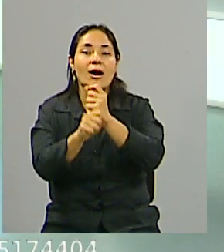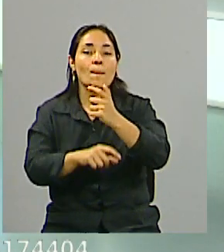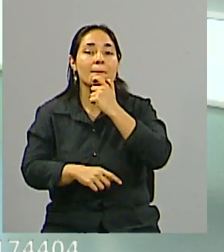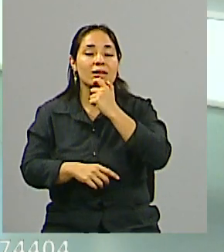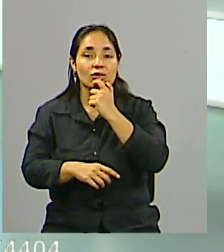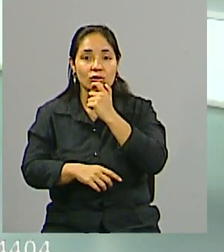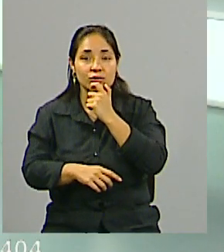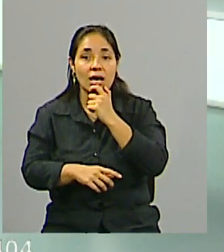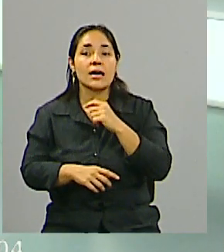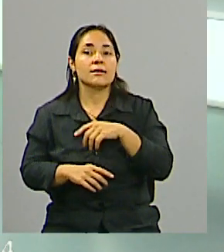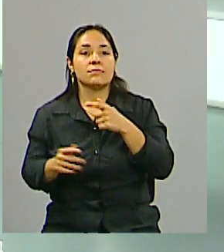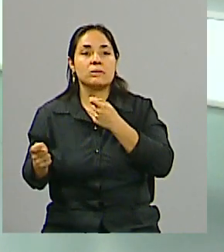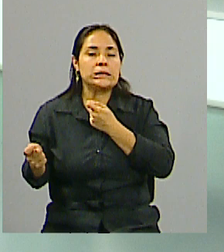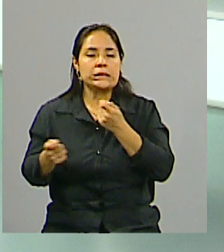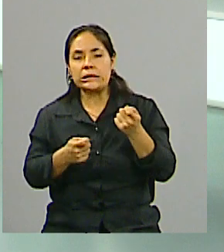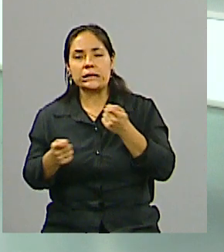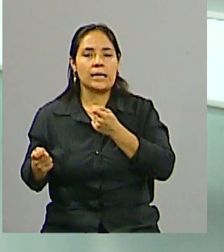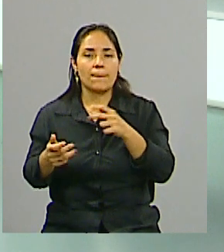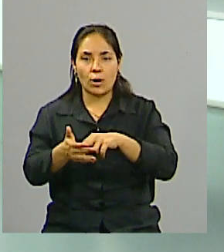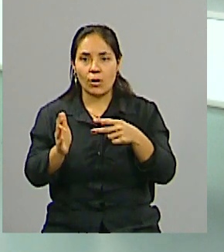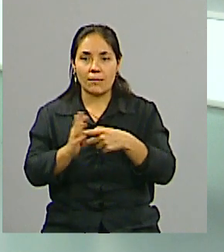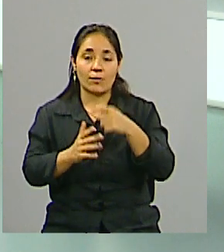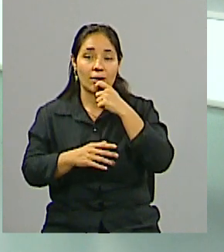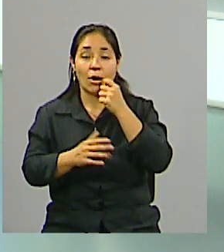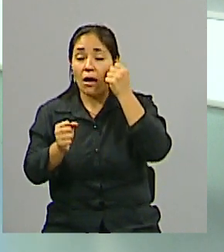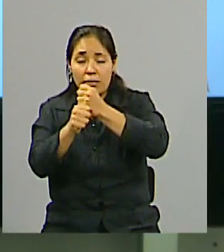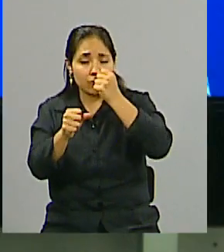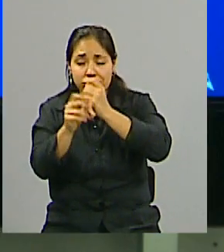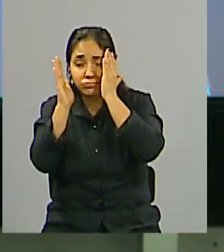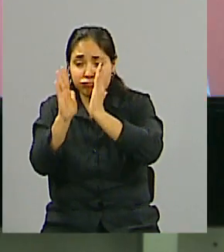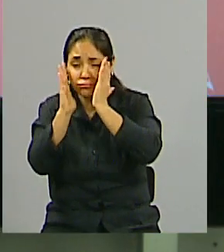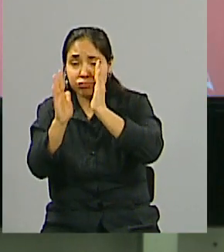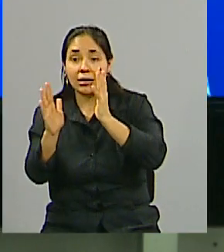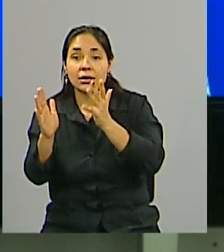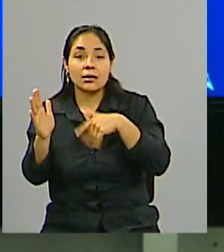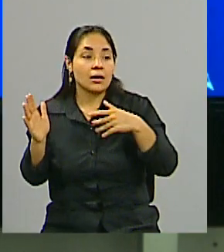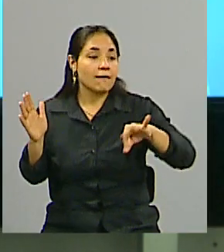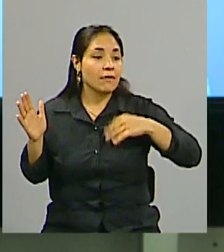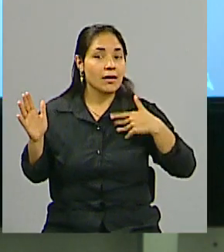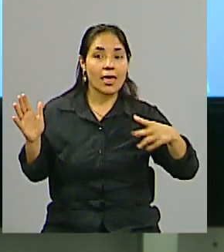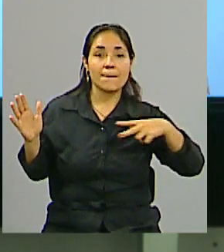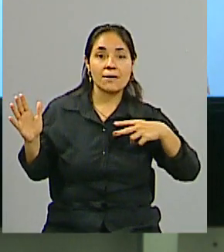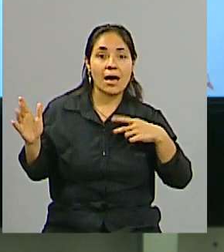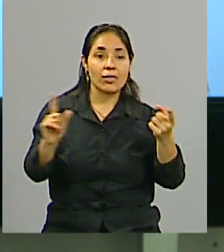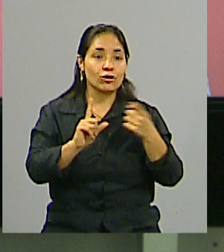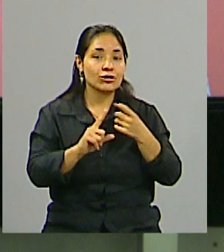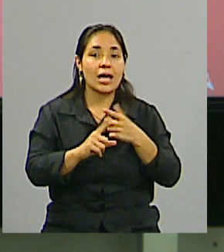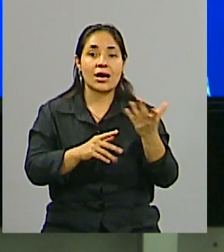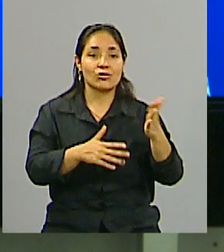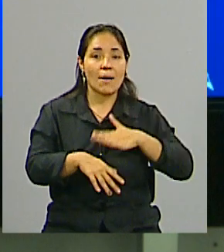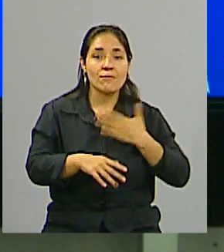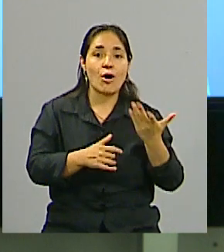que hablan de esta tensión permanente. Si le ponemos todo al trabajo, ¿qué nos resta para nuestra vida relacional,